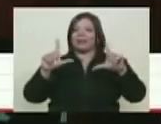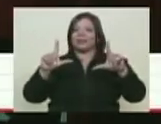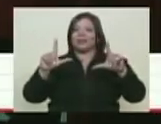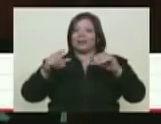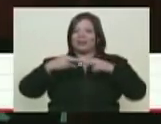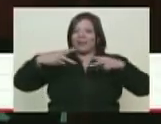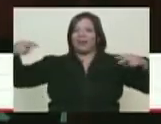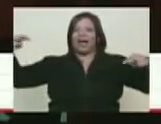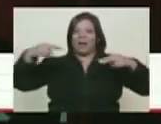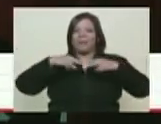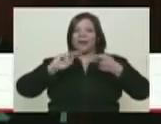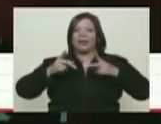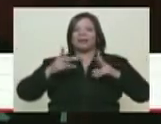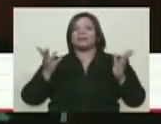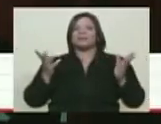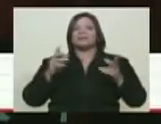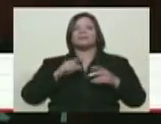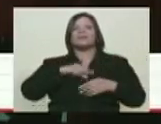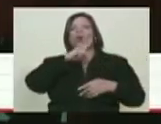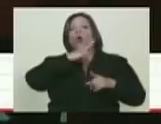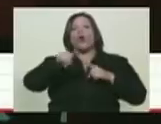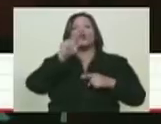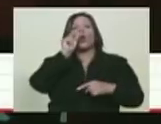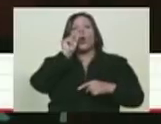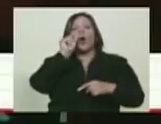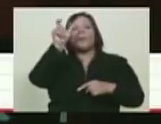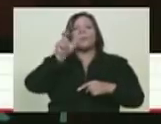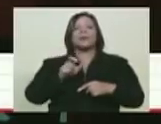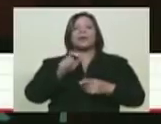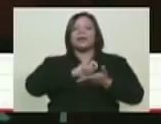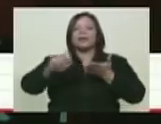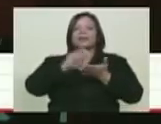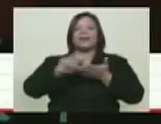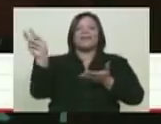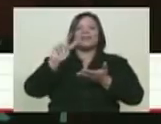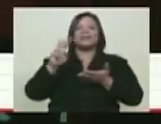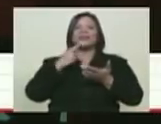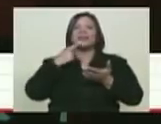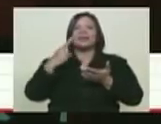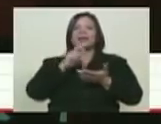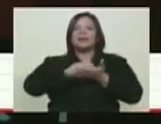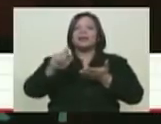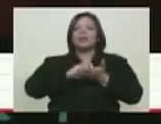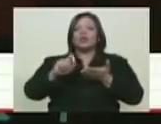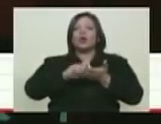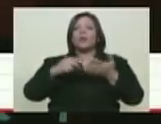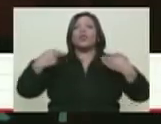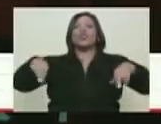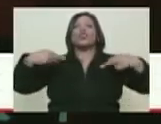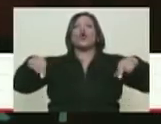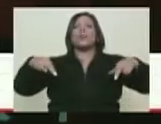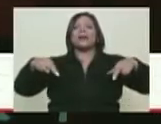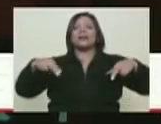cable mexicanas. Manuel García escribe también a través de la etiqueta Toma Nota Venezuela. ¿Escribiría un libro sobre los normalistas asesinados en